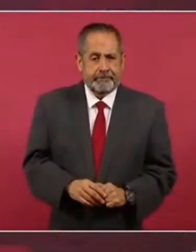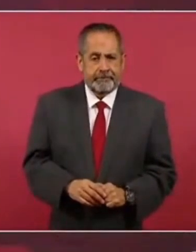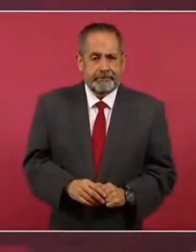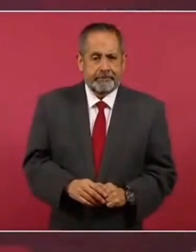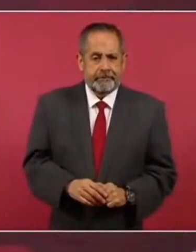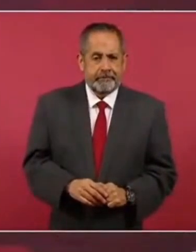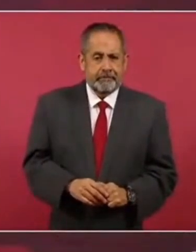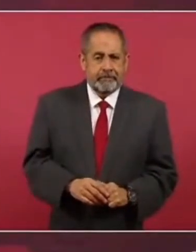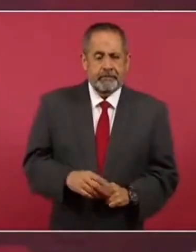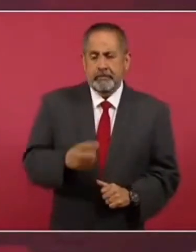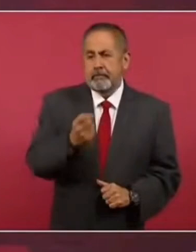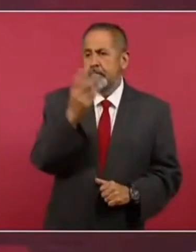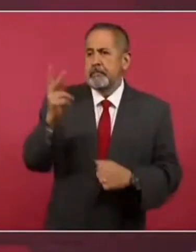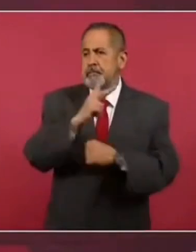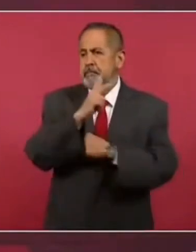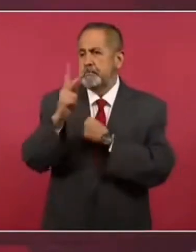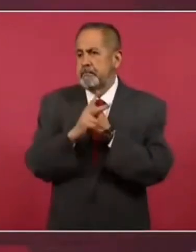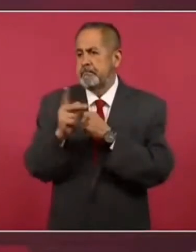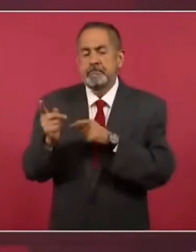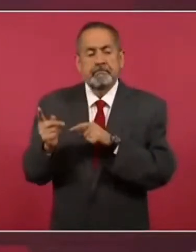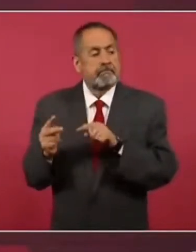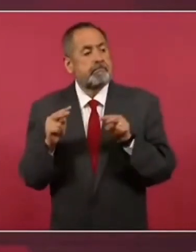no los ven con buenos ojos?